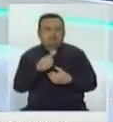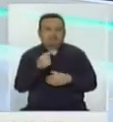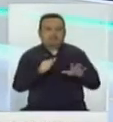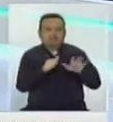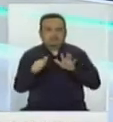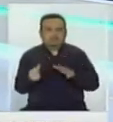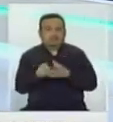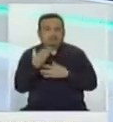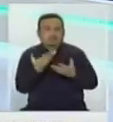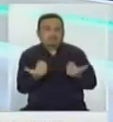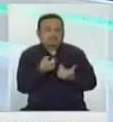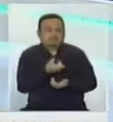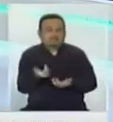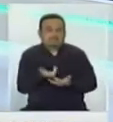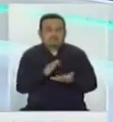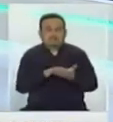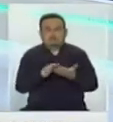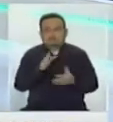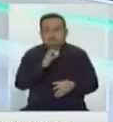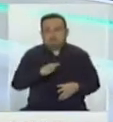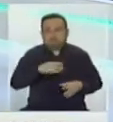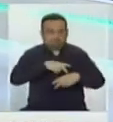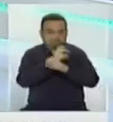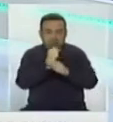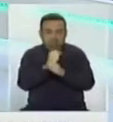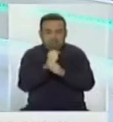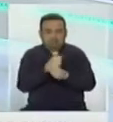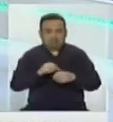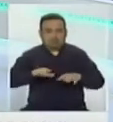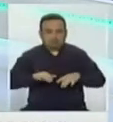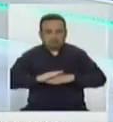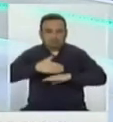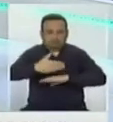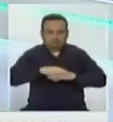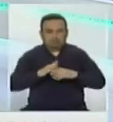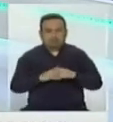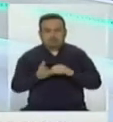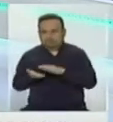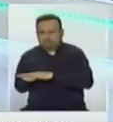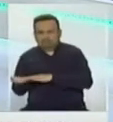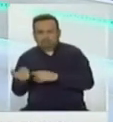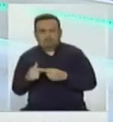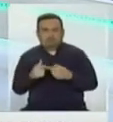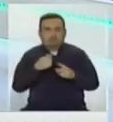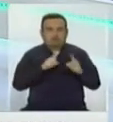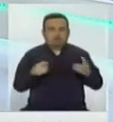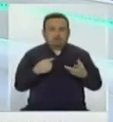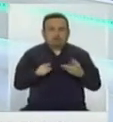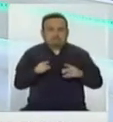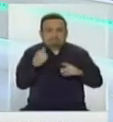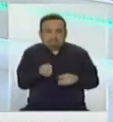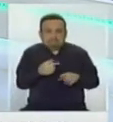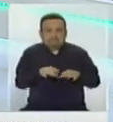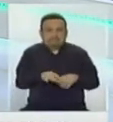que ver con las nuevas necesidades que se están dando. Gente que por teletrabajo ha tenido que comprar computador, impresora, otros artículos que